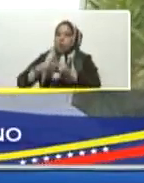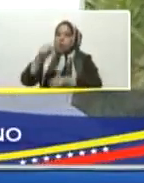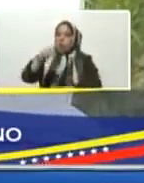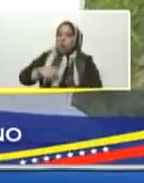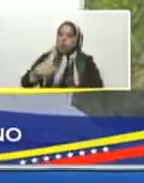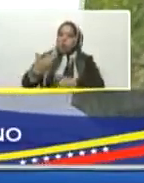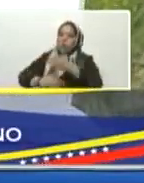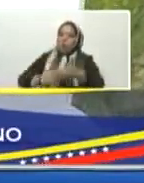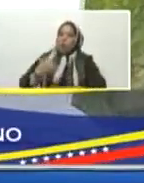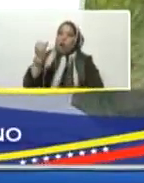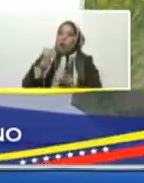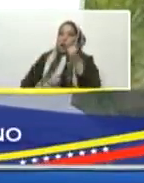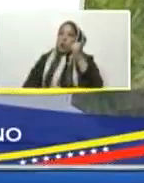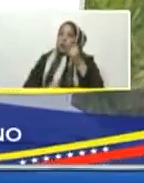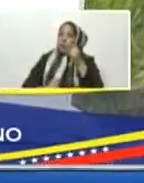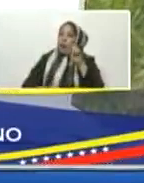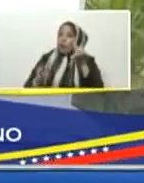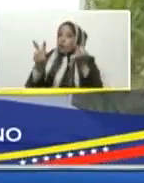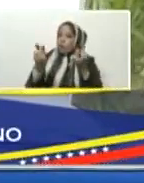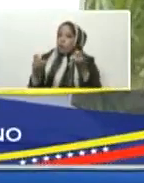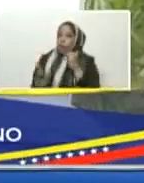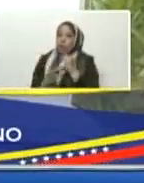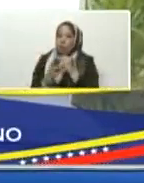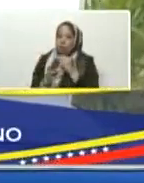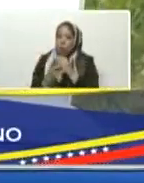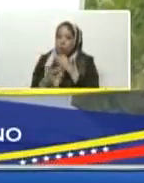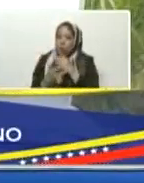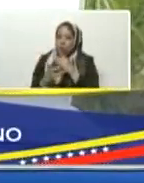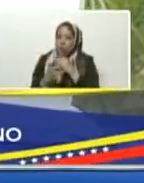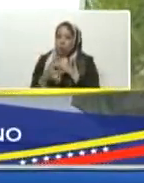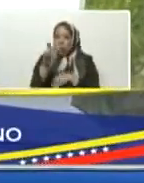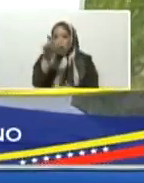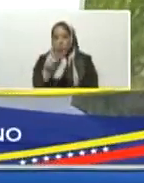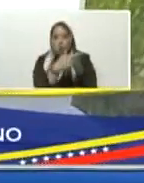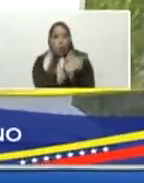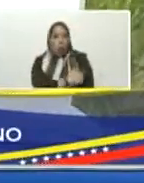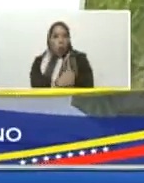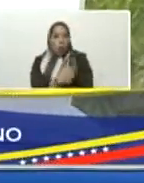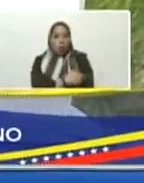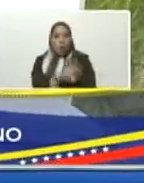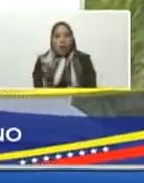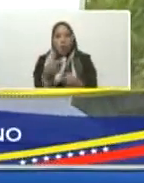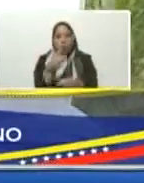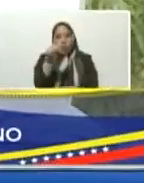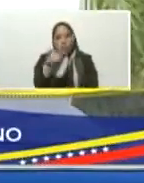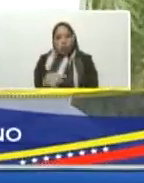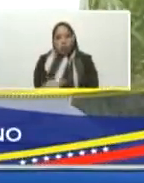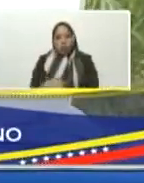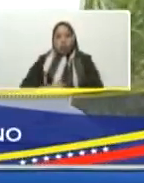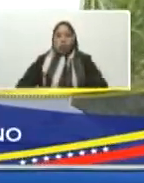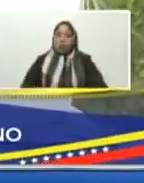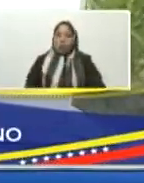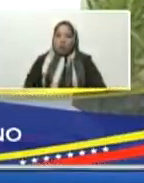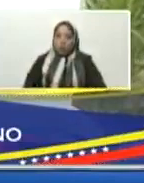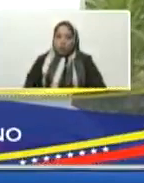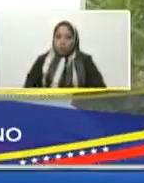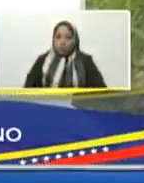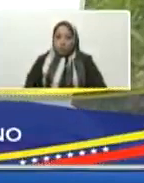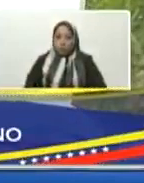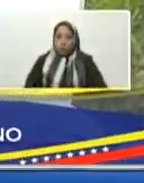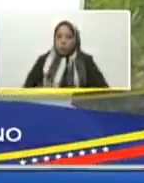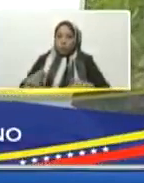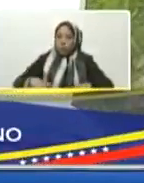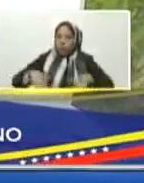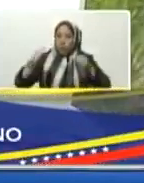estos equipos de última generación para el oncológico Miguel Pérez Carreño de Naguanagua, y así poder, repito,